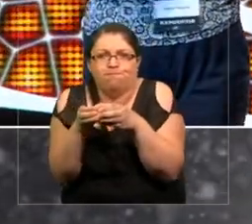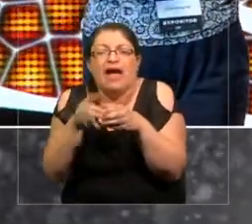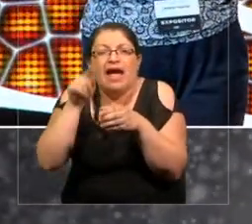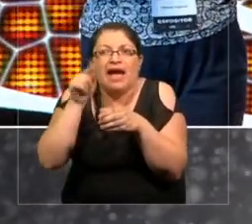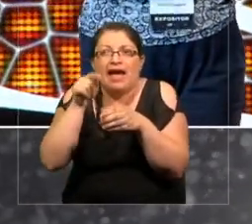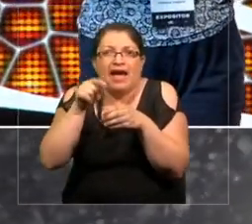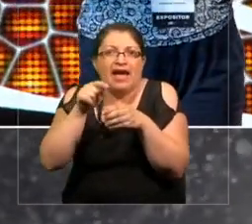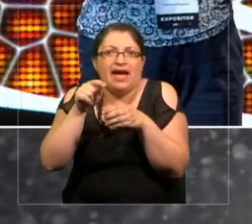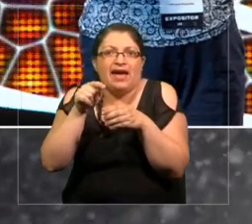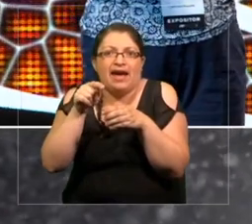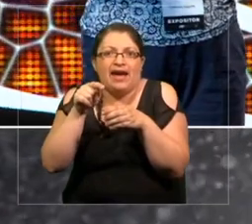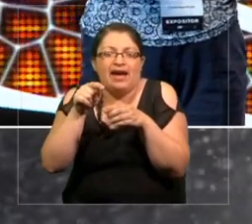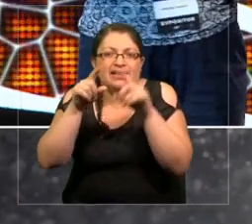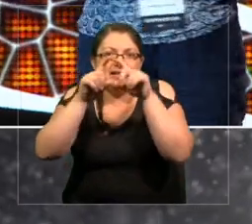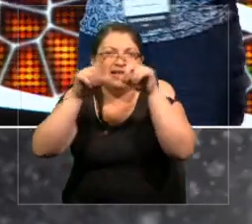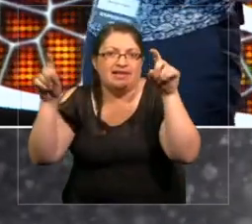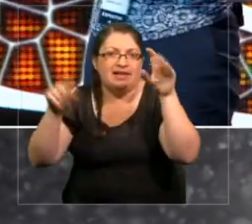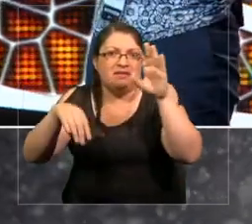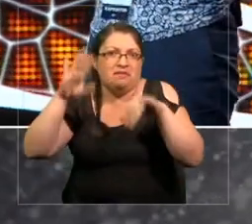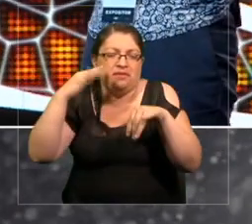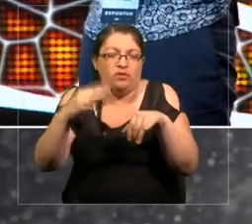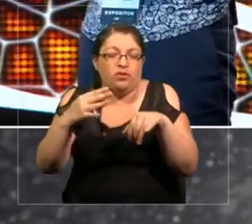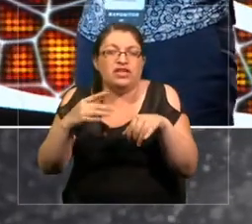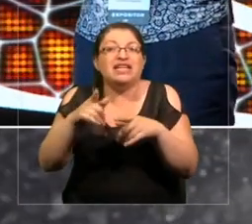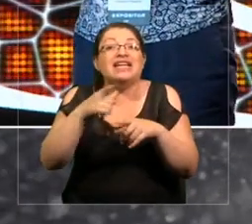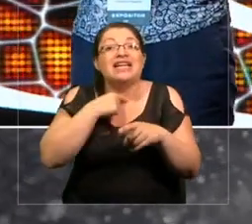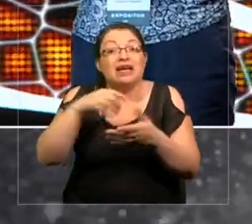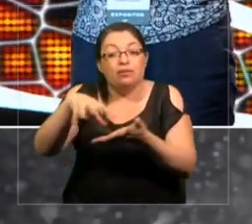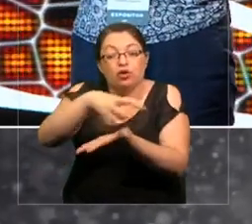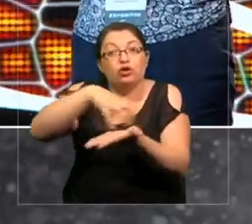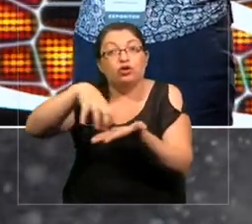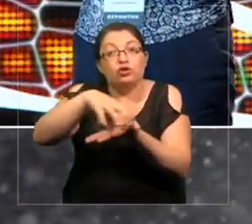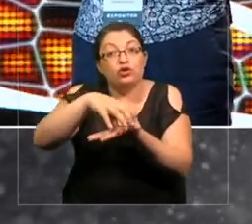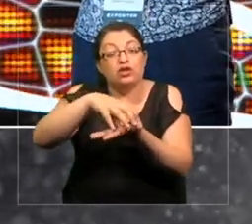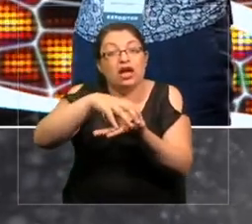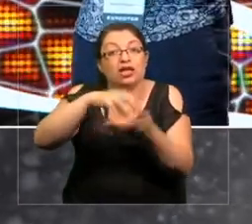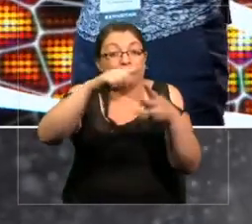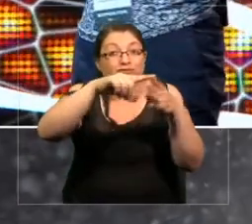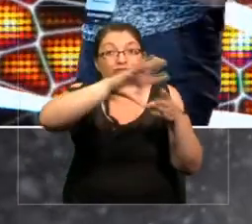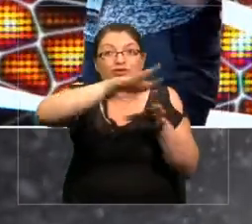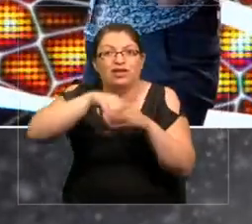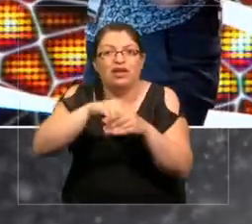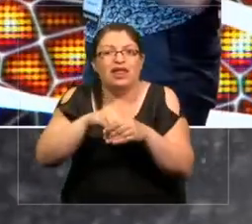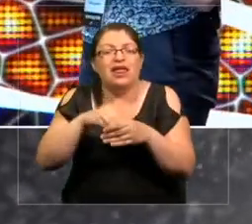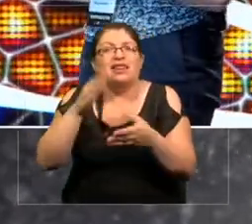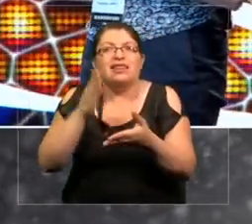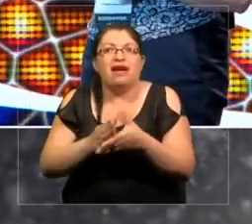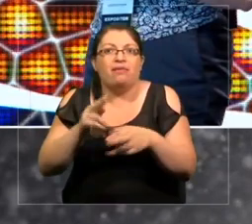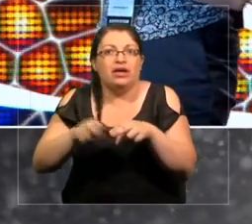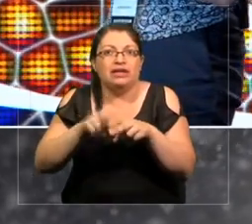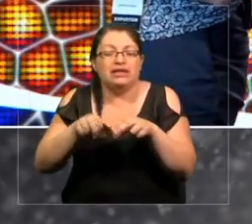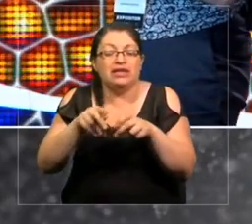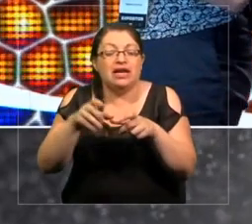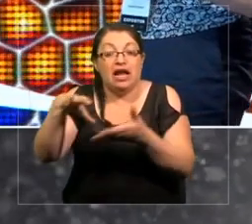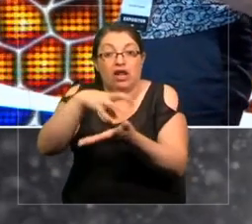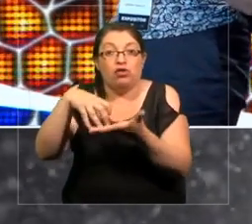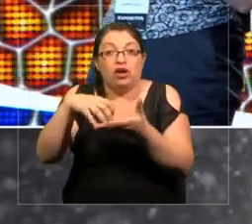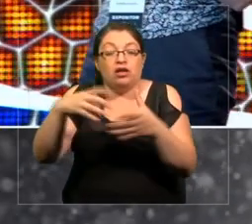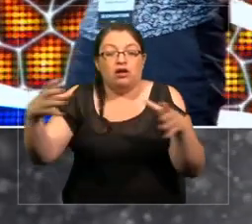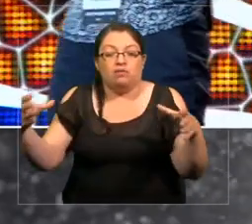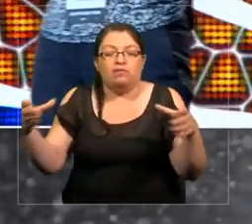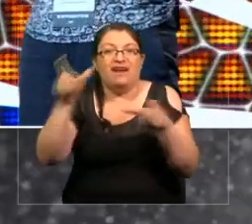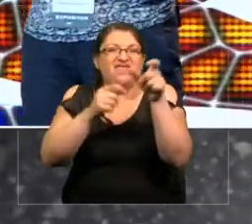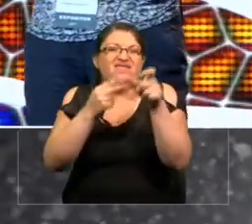si queremos construir ciudades más sostenibles estas tenemos que fomentar ciudades más densas y compactas y